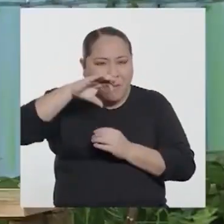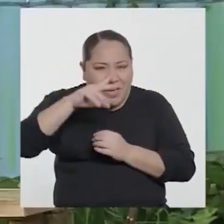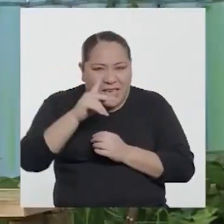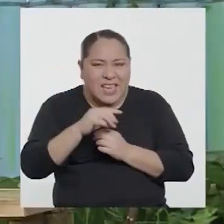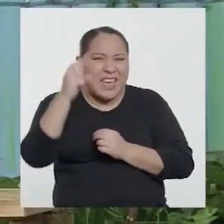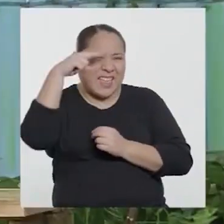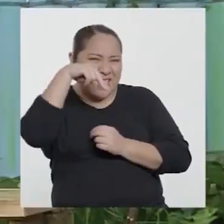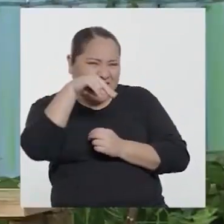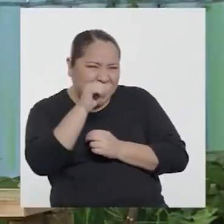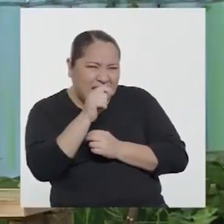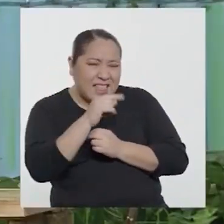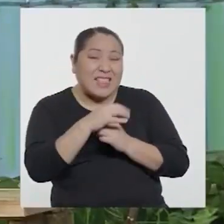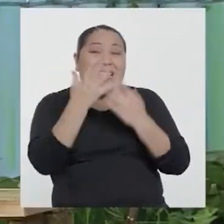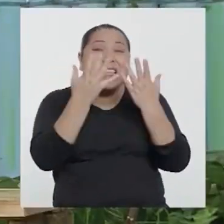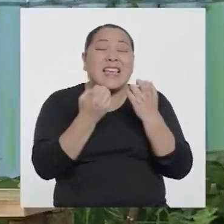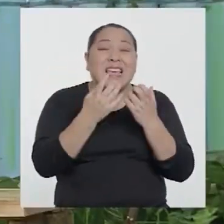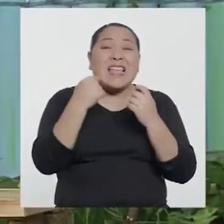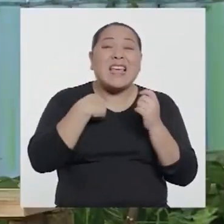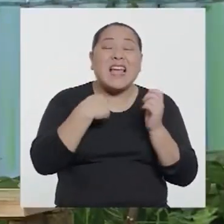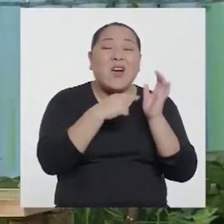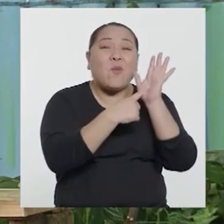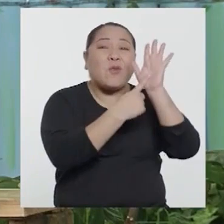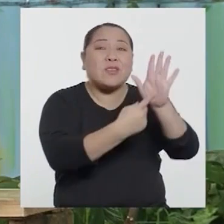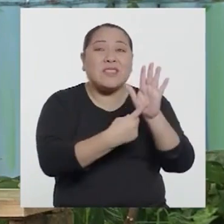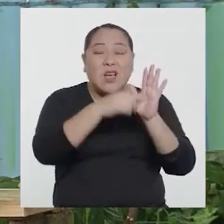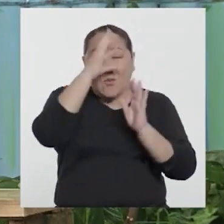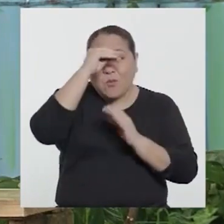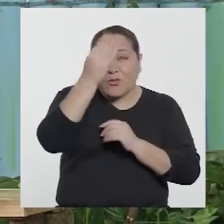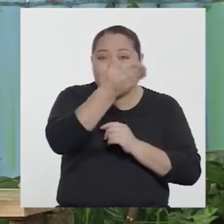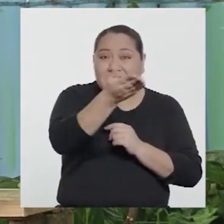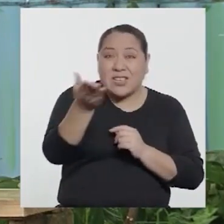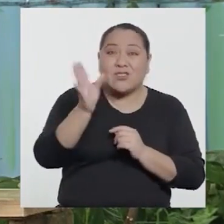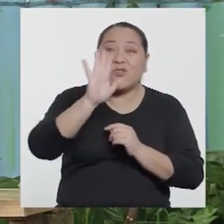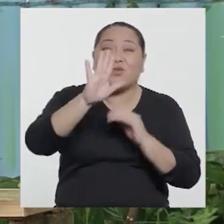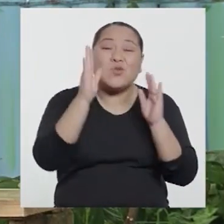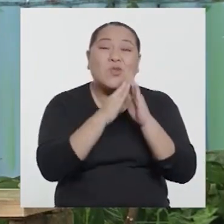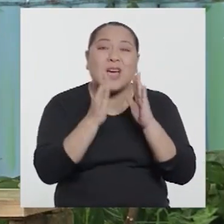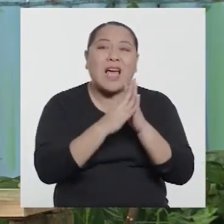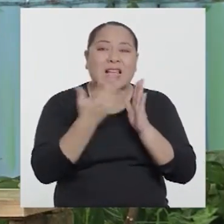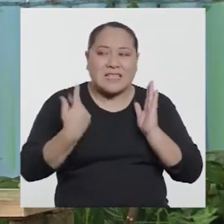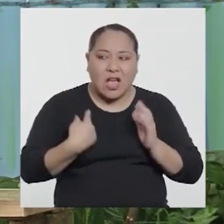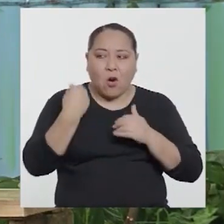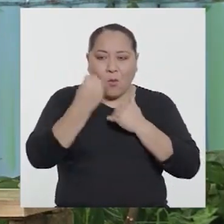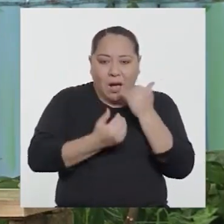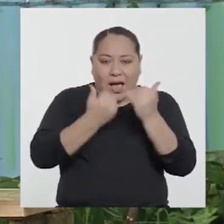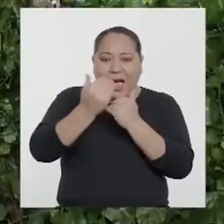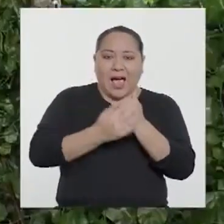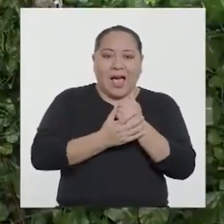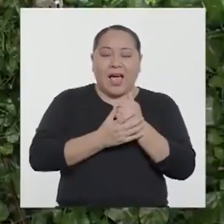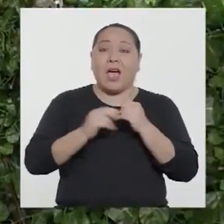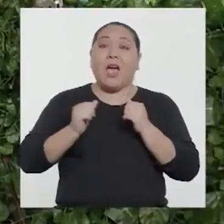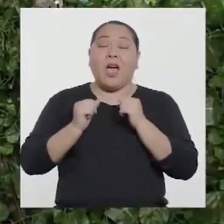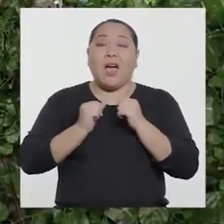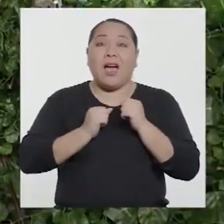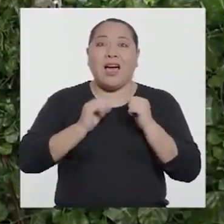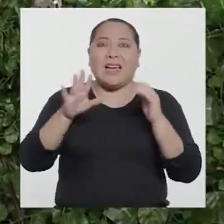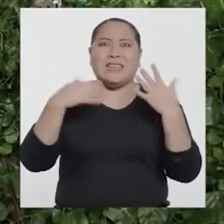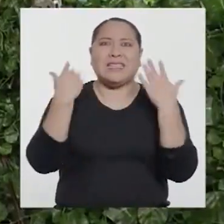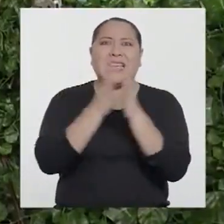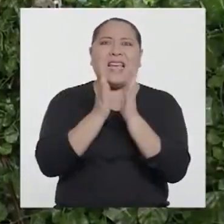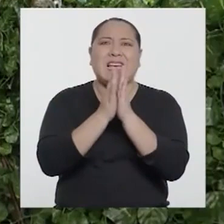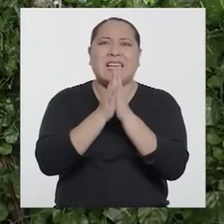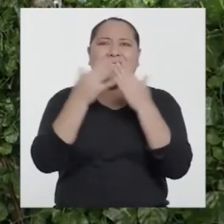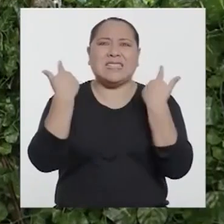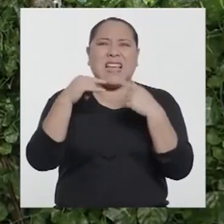y Nati quieren que les mostremos a las chicas y los chicos en casa nuestros avances. ¡Ya llegó